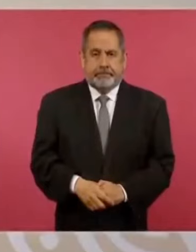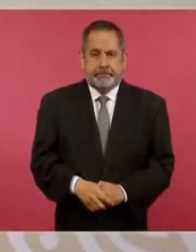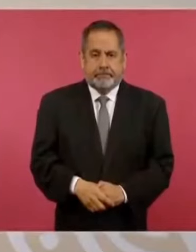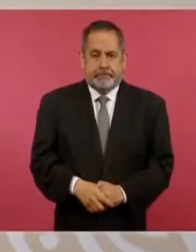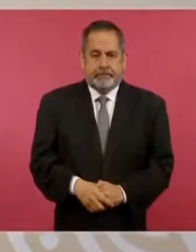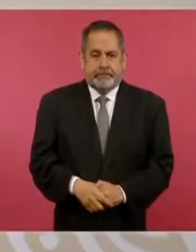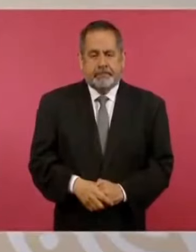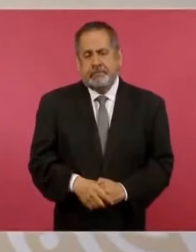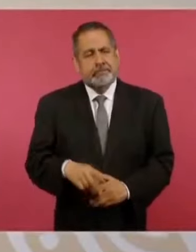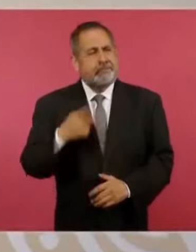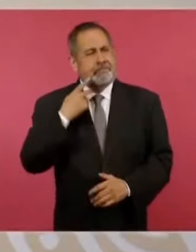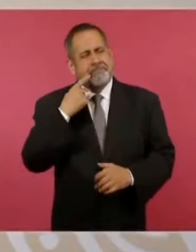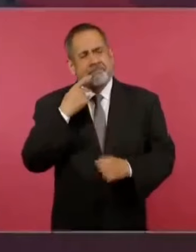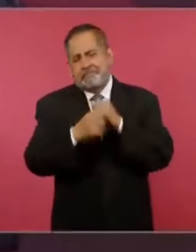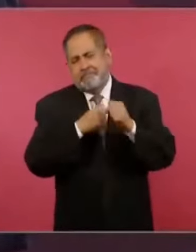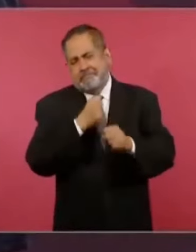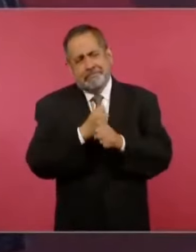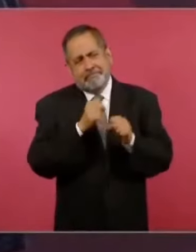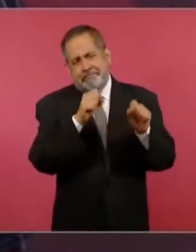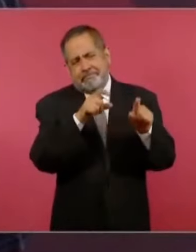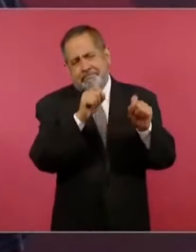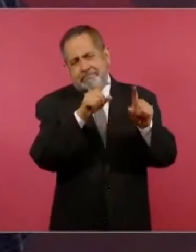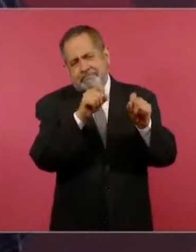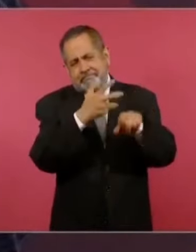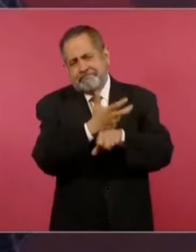Ya es una política